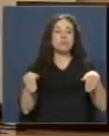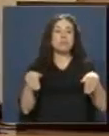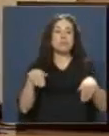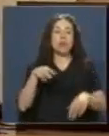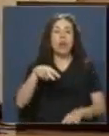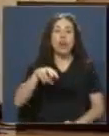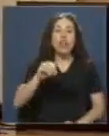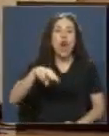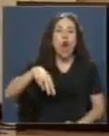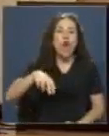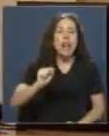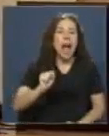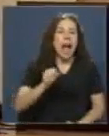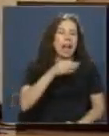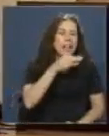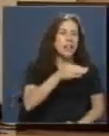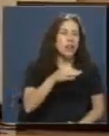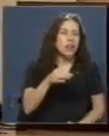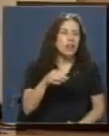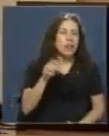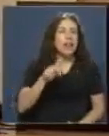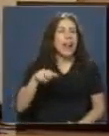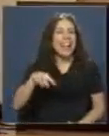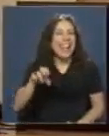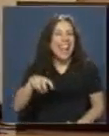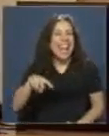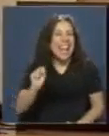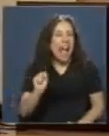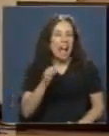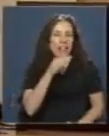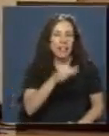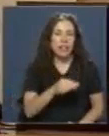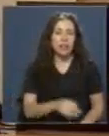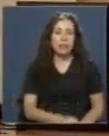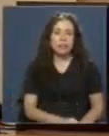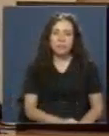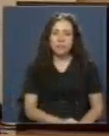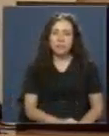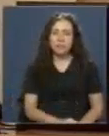La nona, sí, dije la nena, ya.